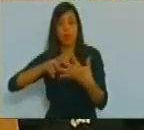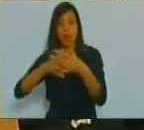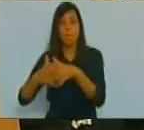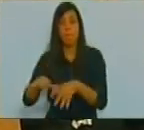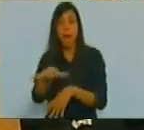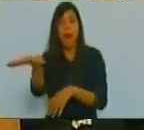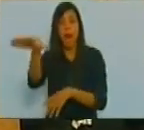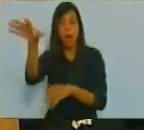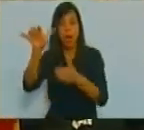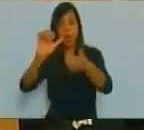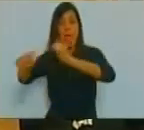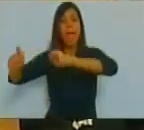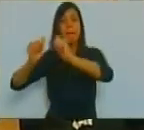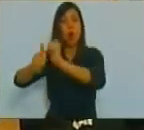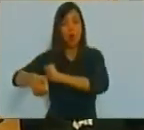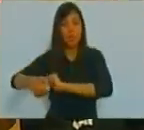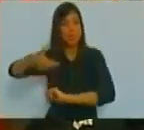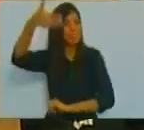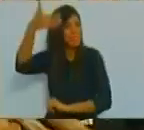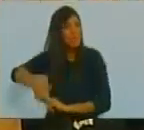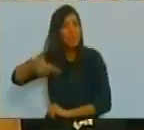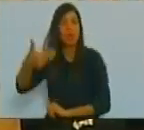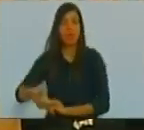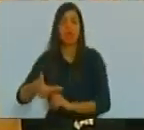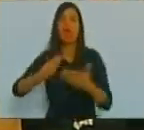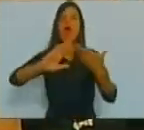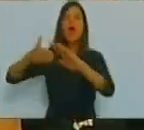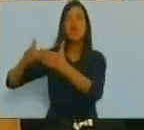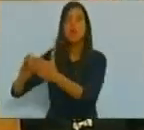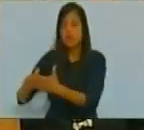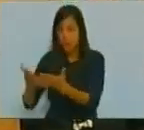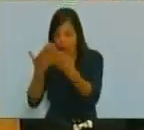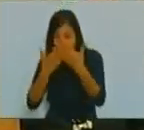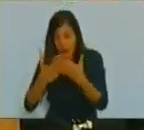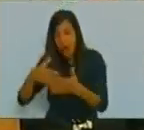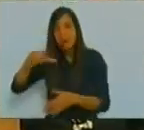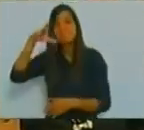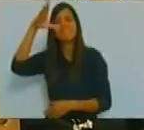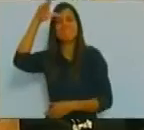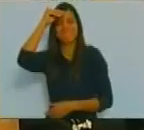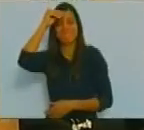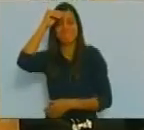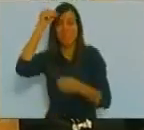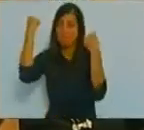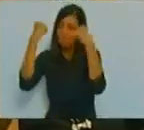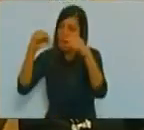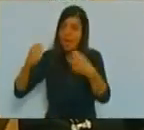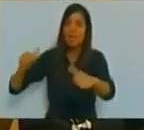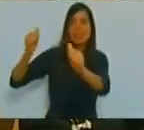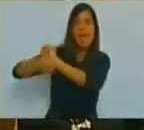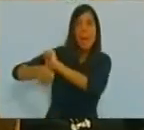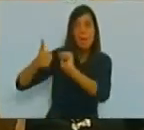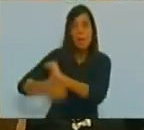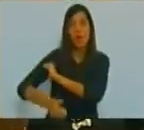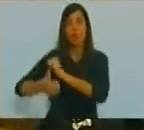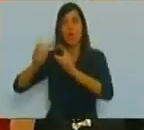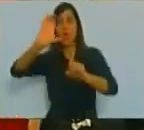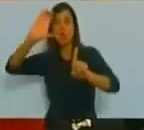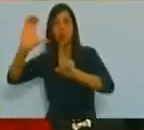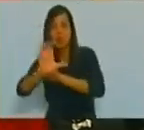para que en manos del pueblo estas herramientas ayuden